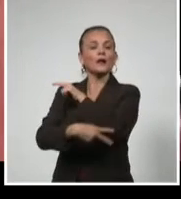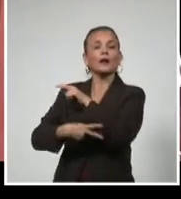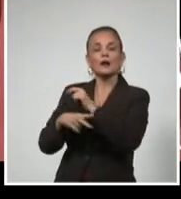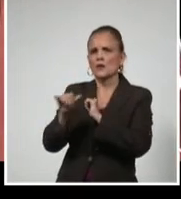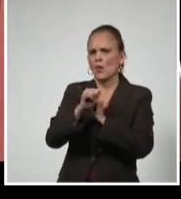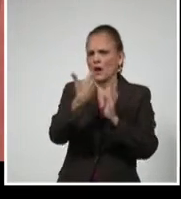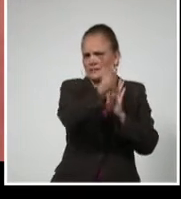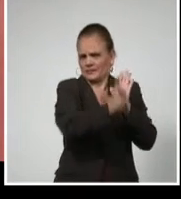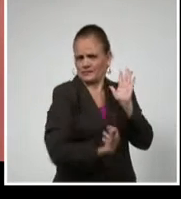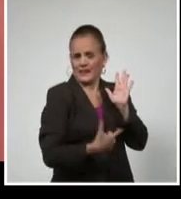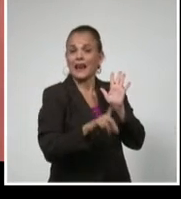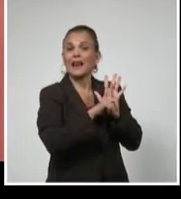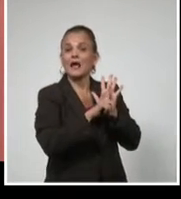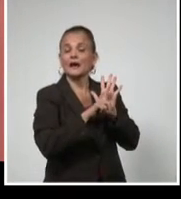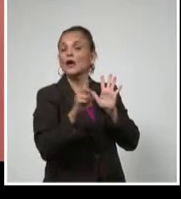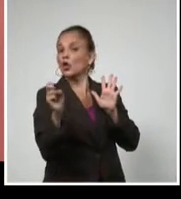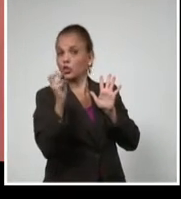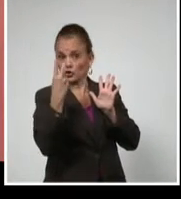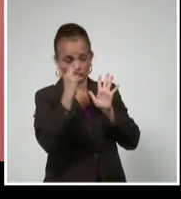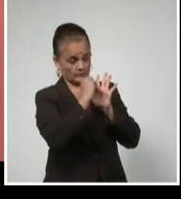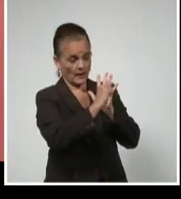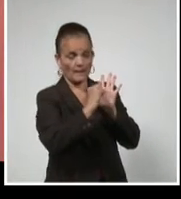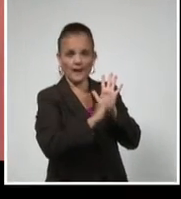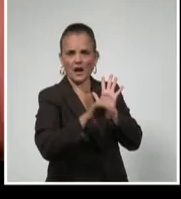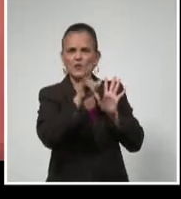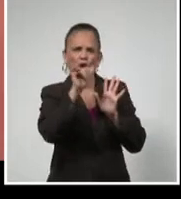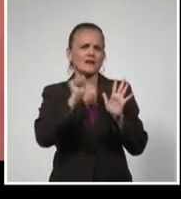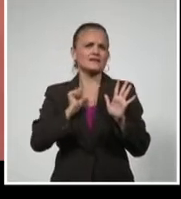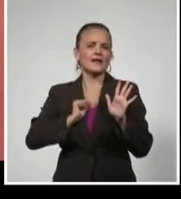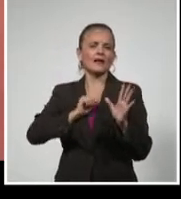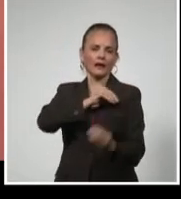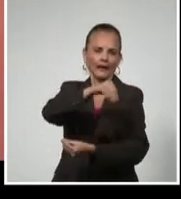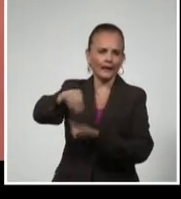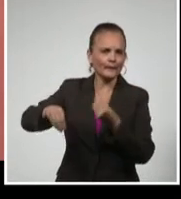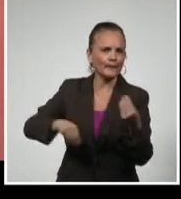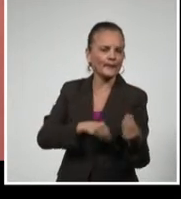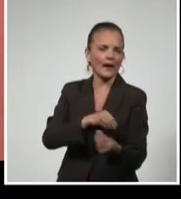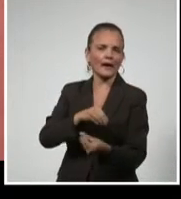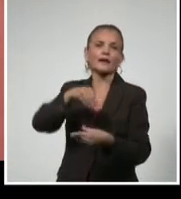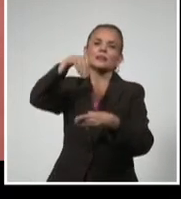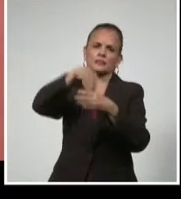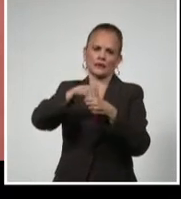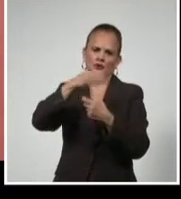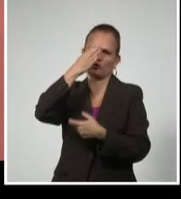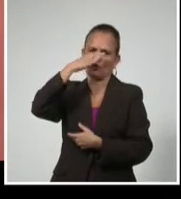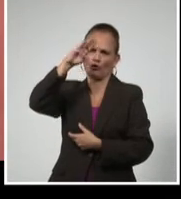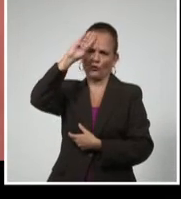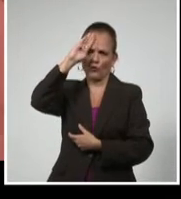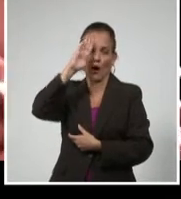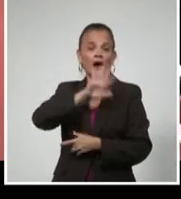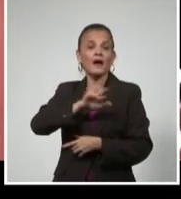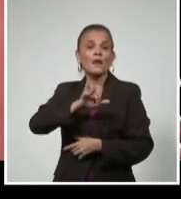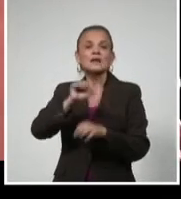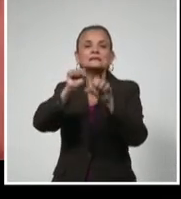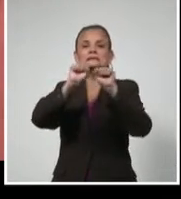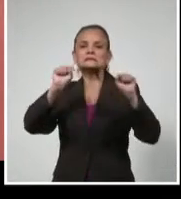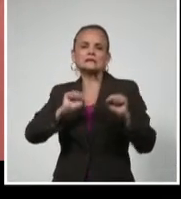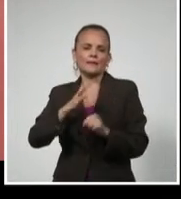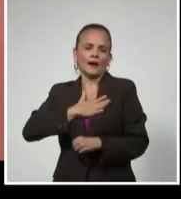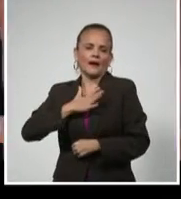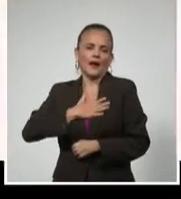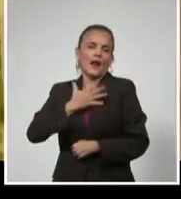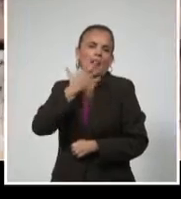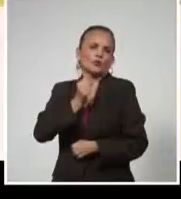pues realizar todas las acciones de cambio y de transición en nuestro país para un sistema al cual ellos llaman